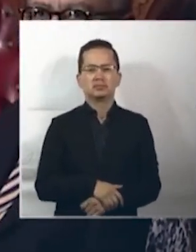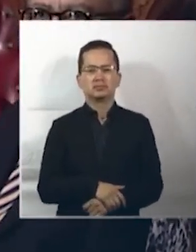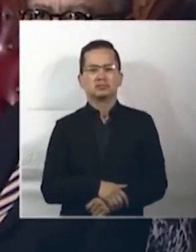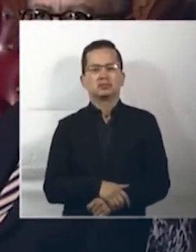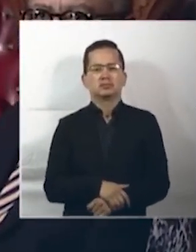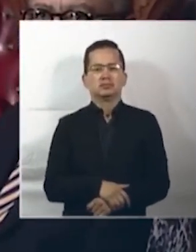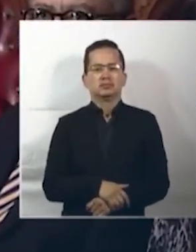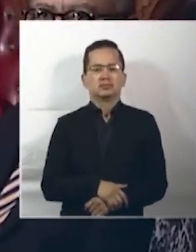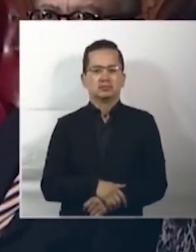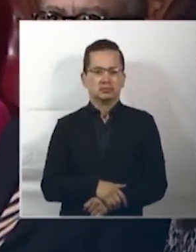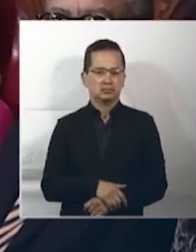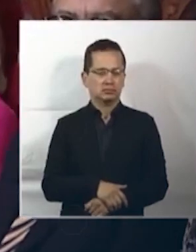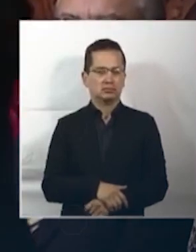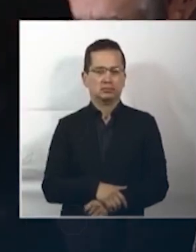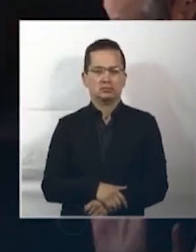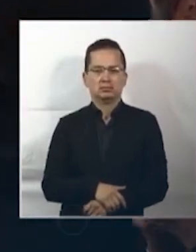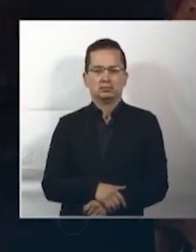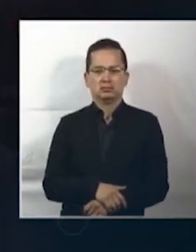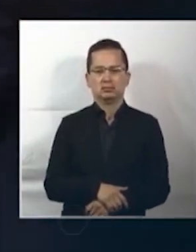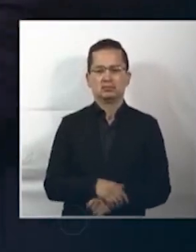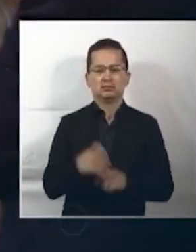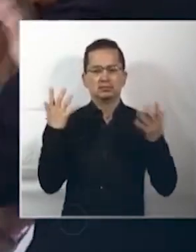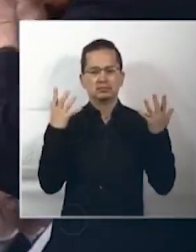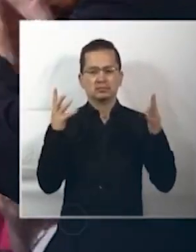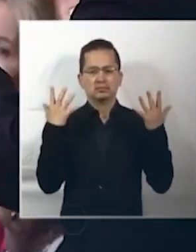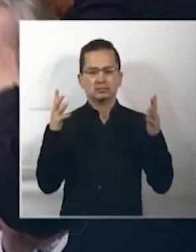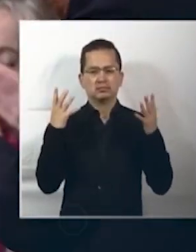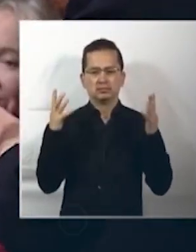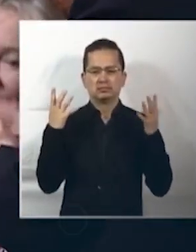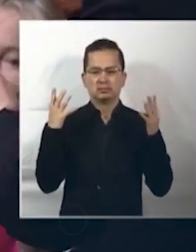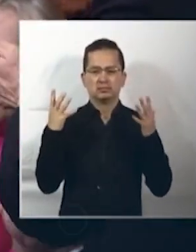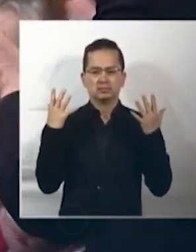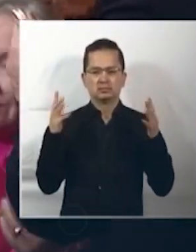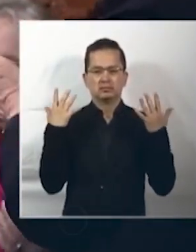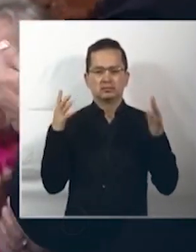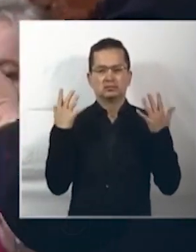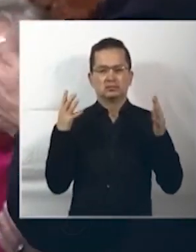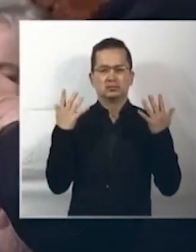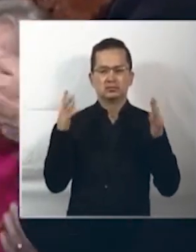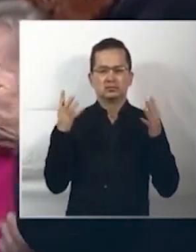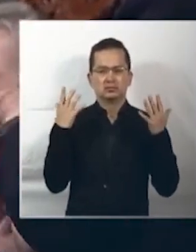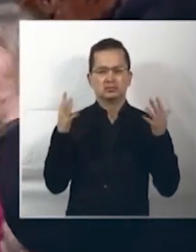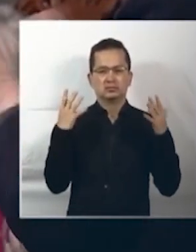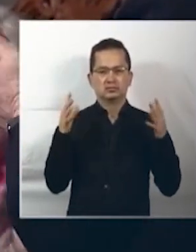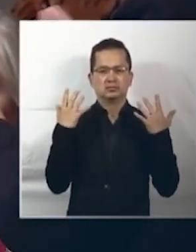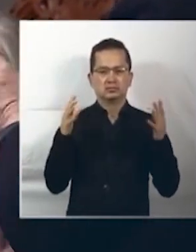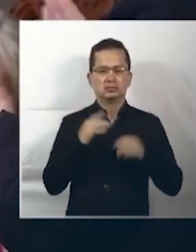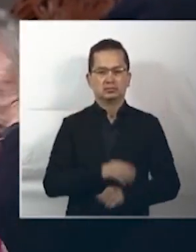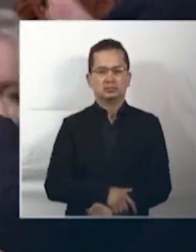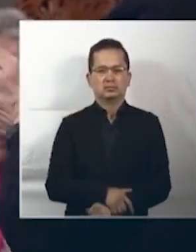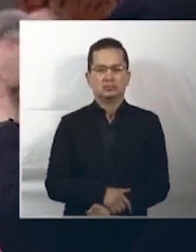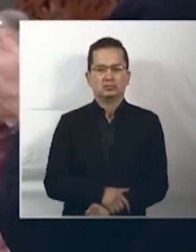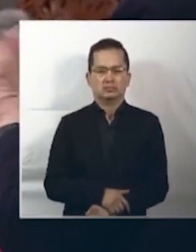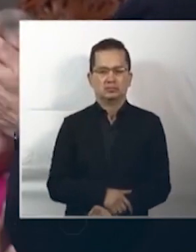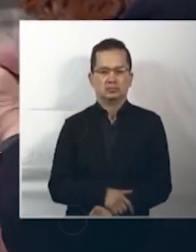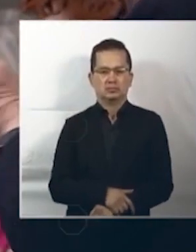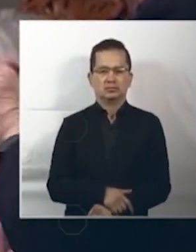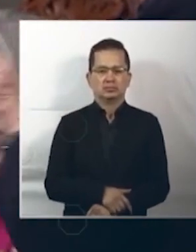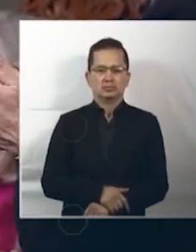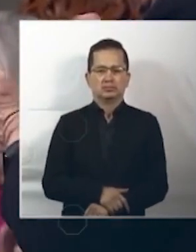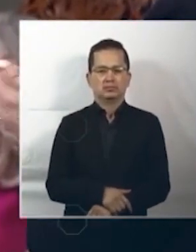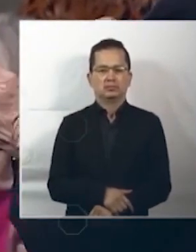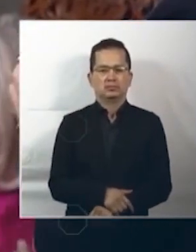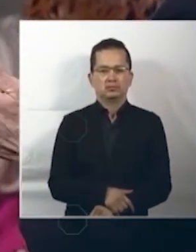México y al mundo, para que la investigación se realice sin restricciones temáticas y la difusión cultural se pueda desarrollar